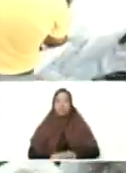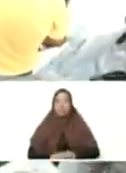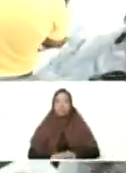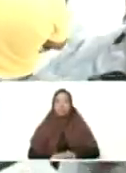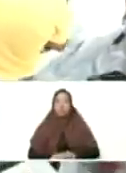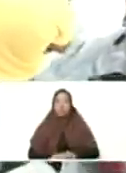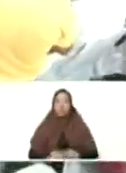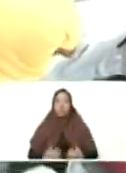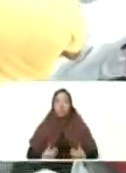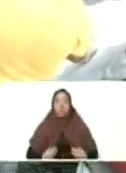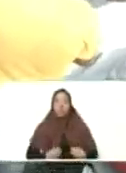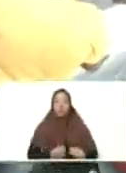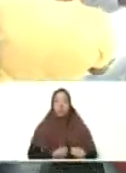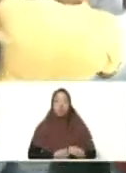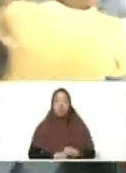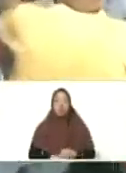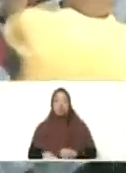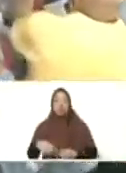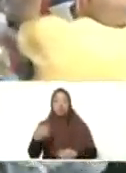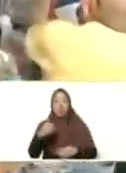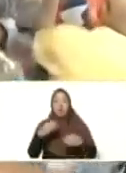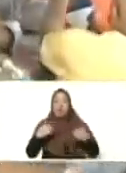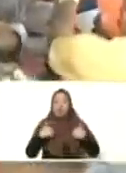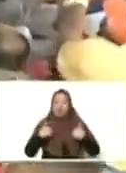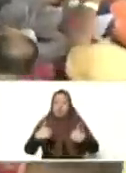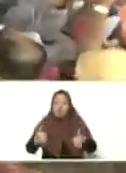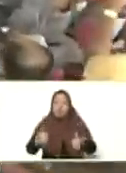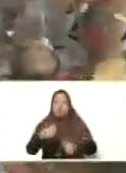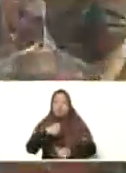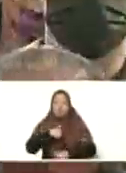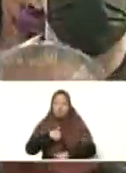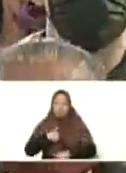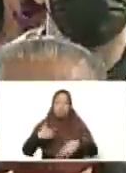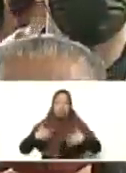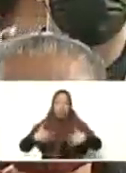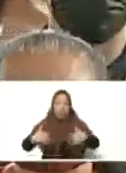por allá estuve sano sano